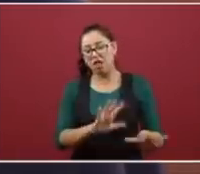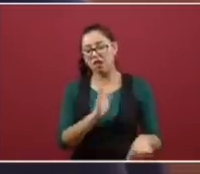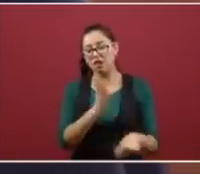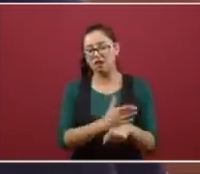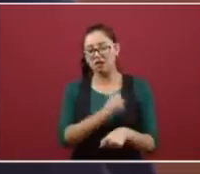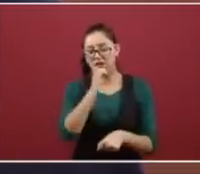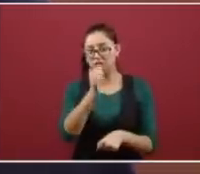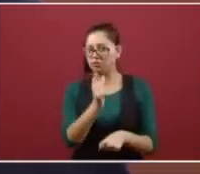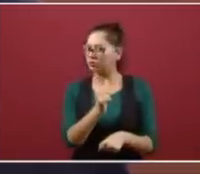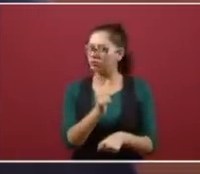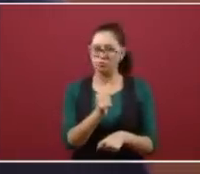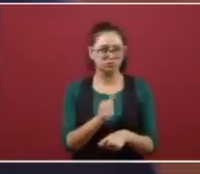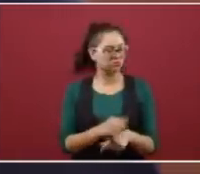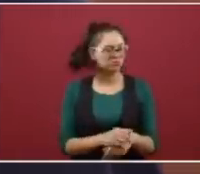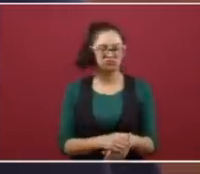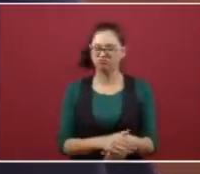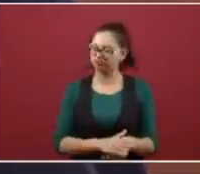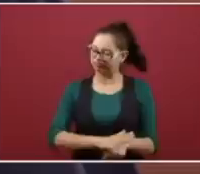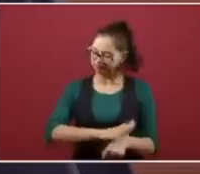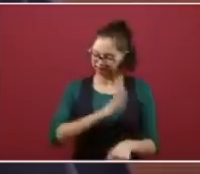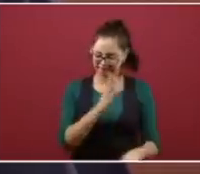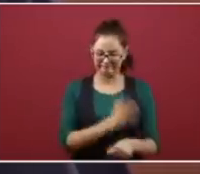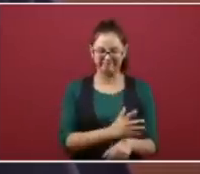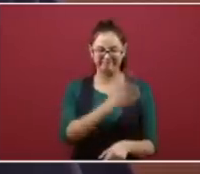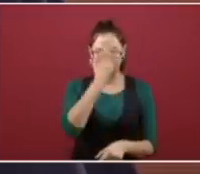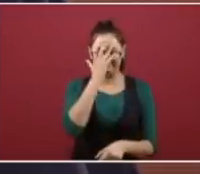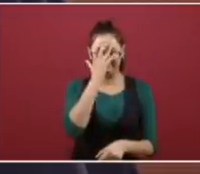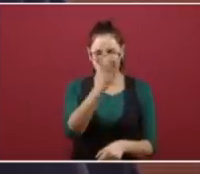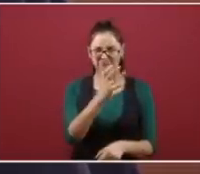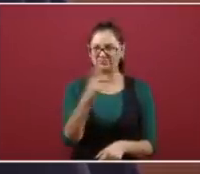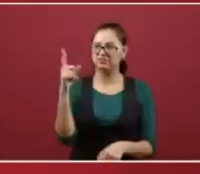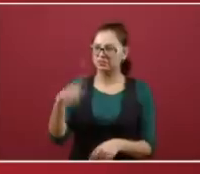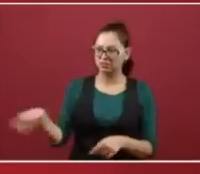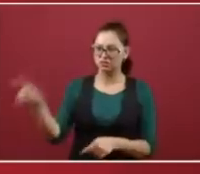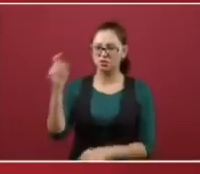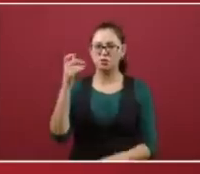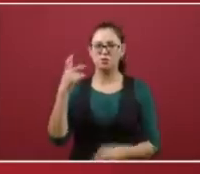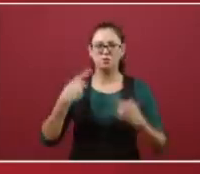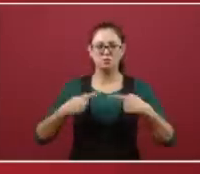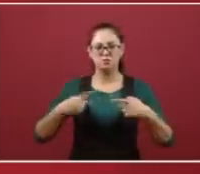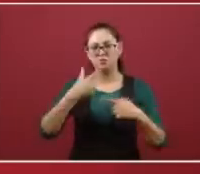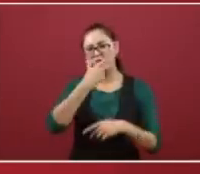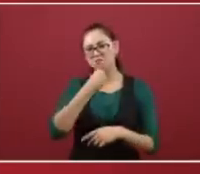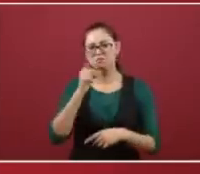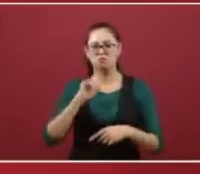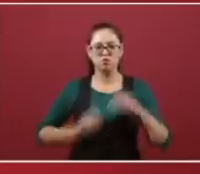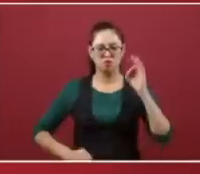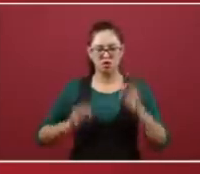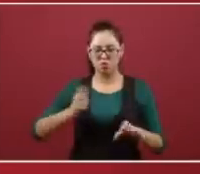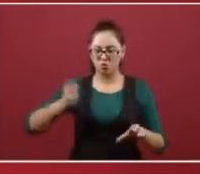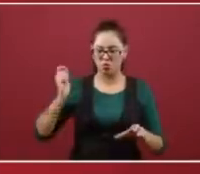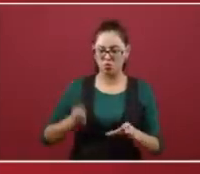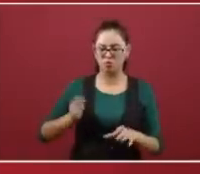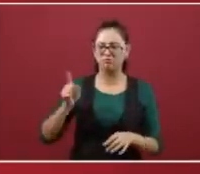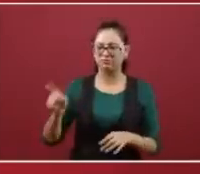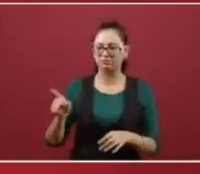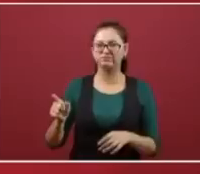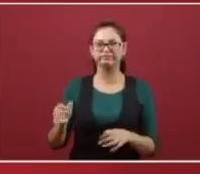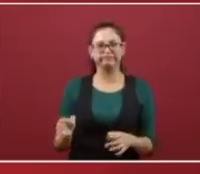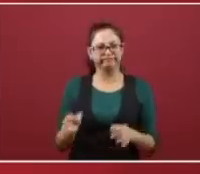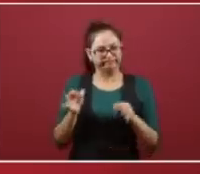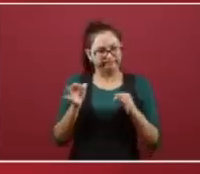qué los jueces actúen con rectitud que no sean